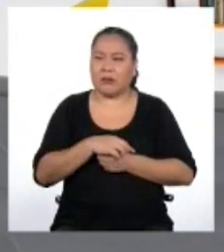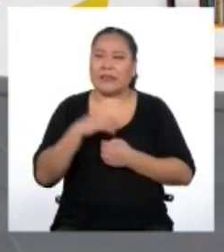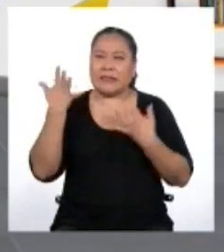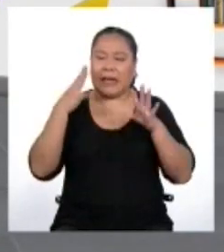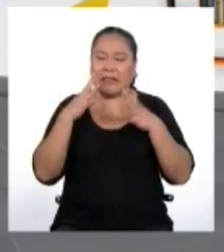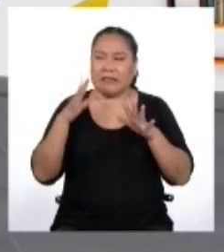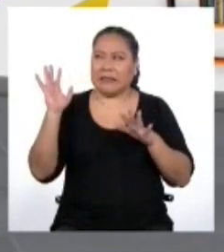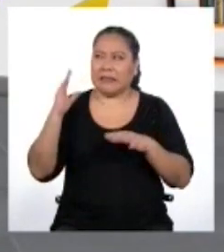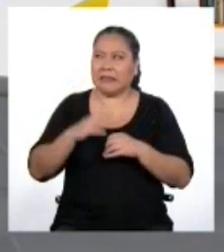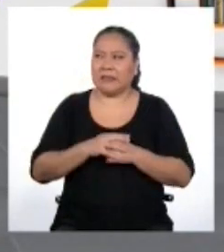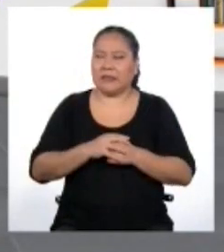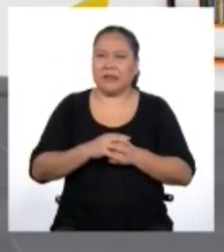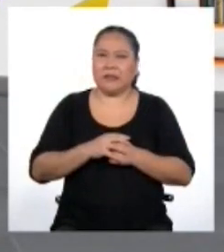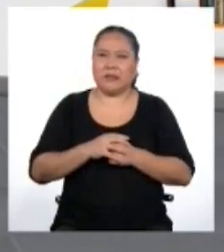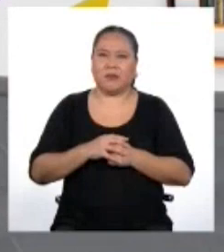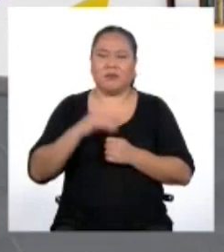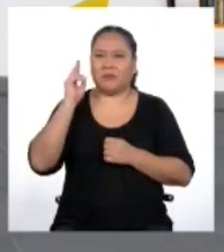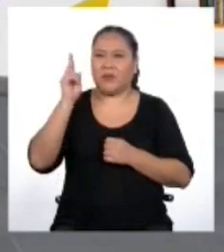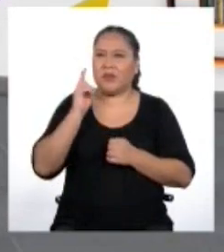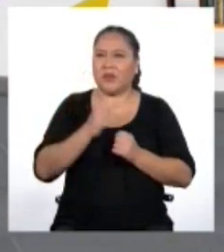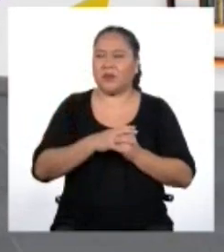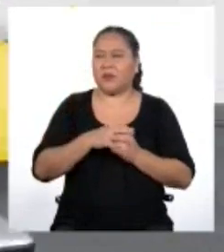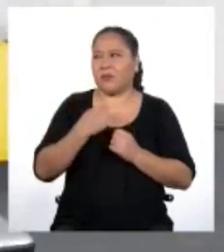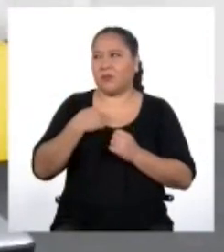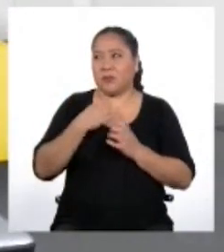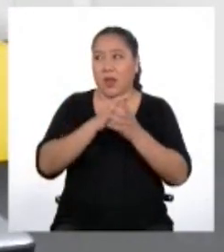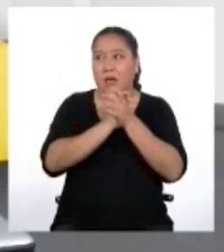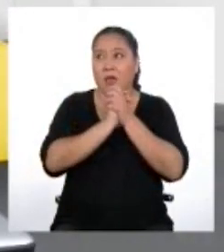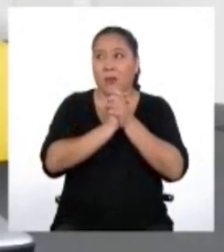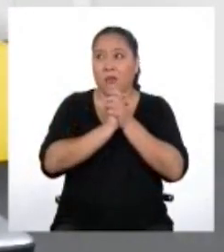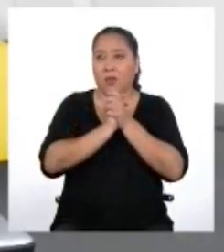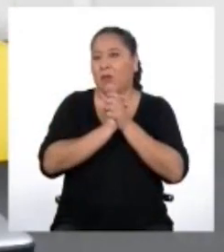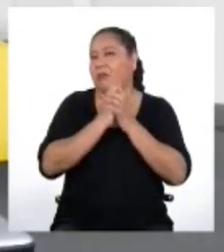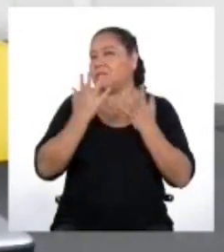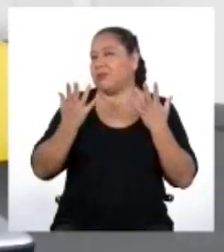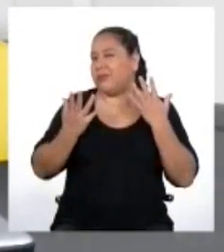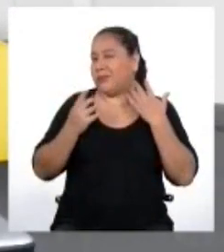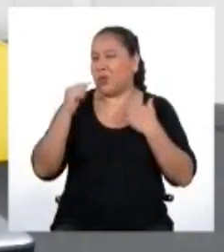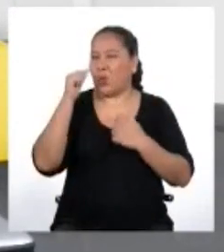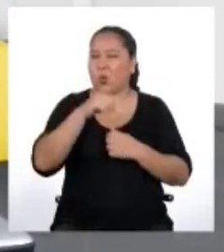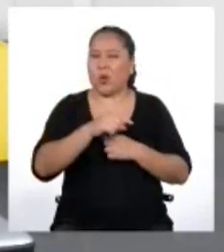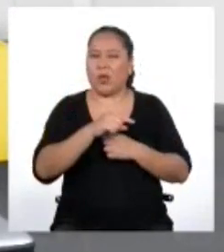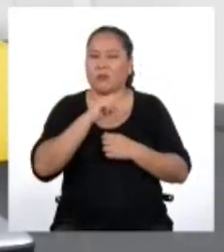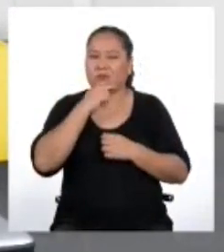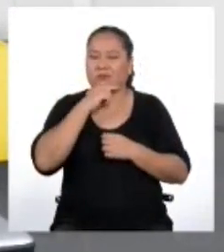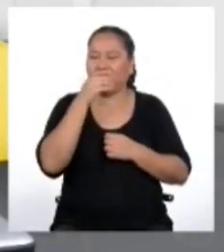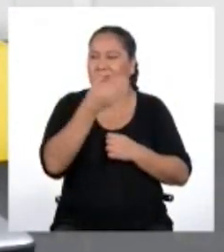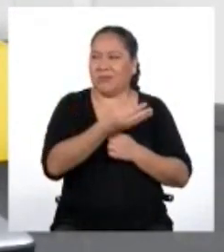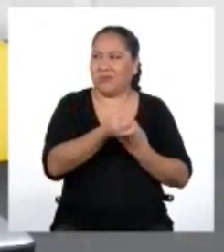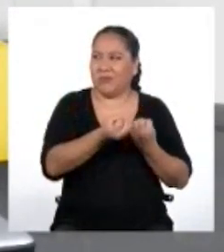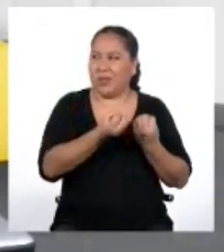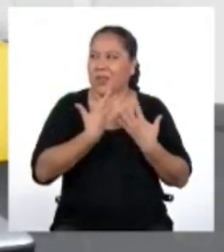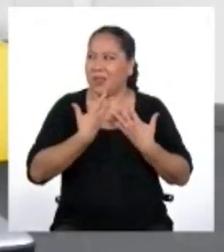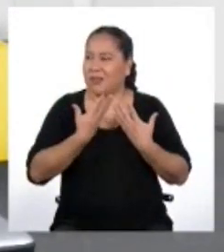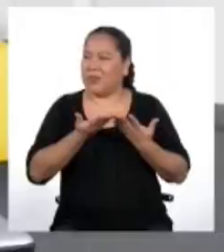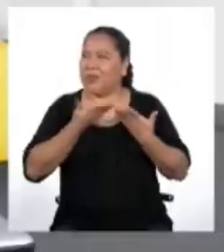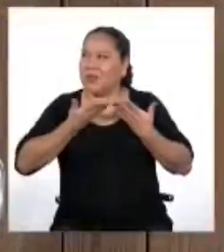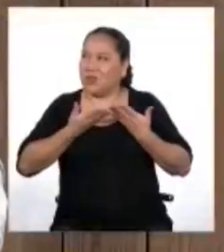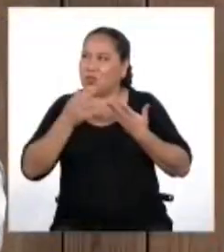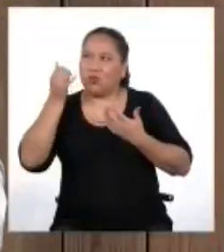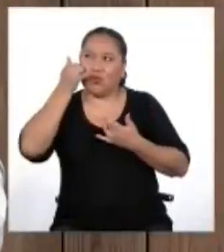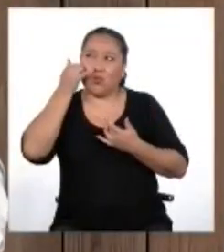Ahora sí, listo. Profesor, una amiga, una chica me dio su número y me dijo que me podía ayudar con